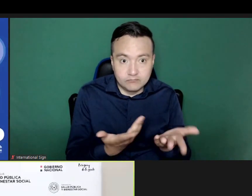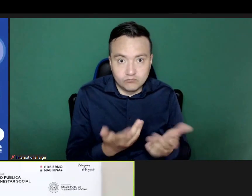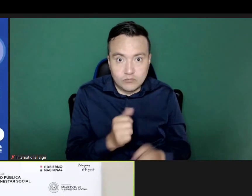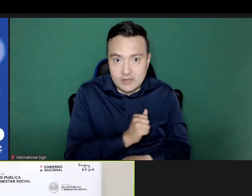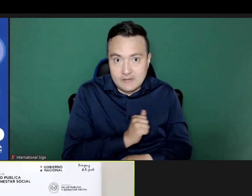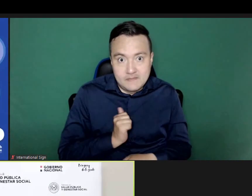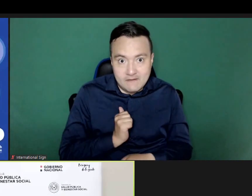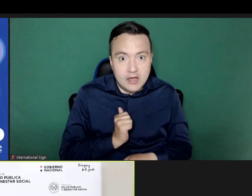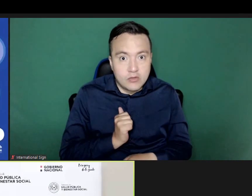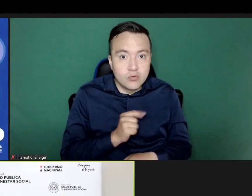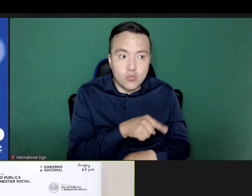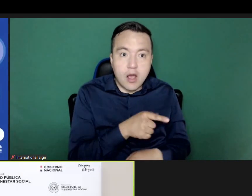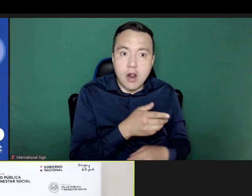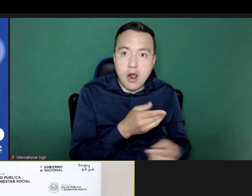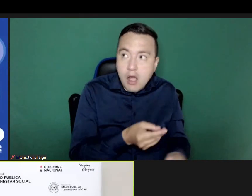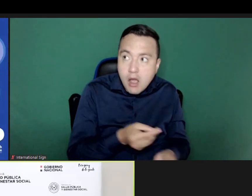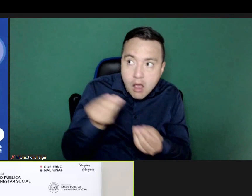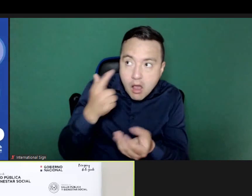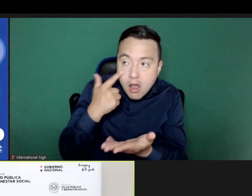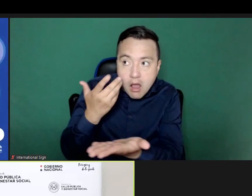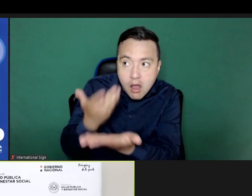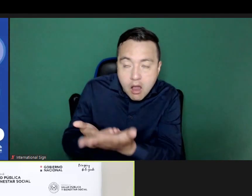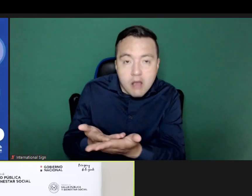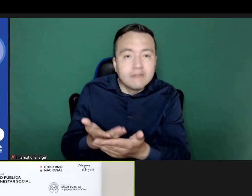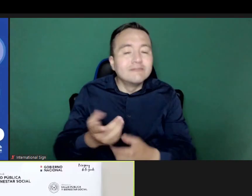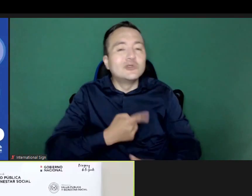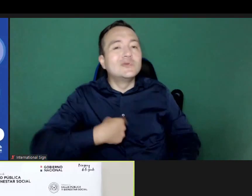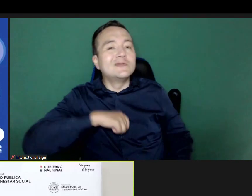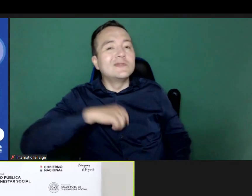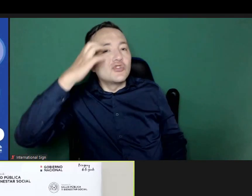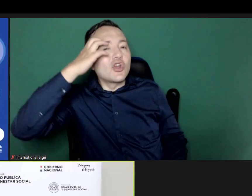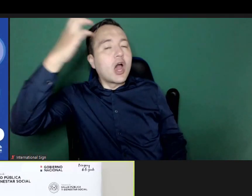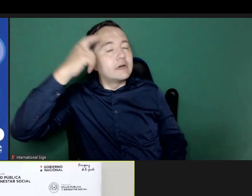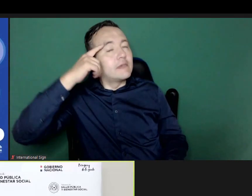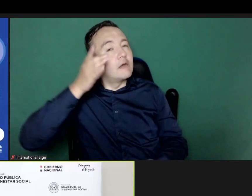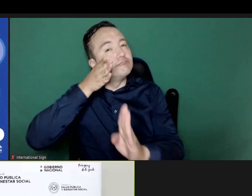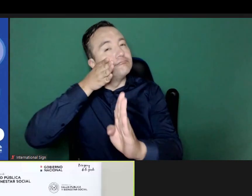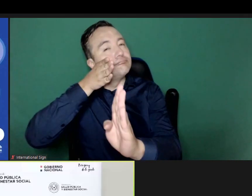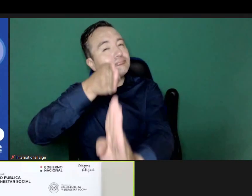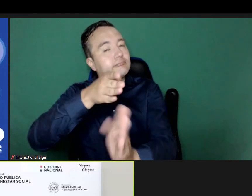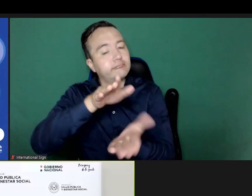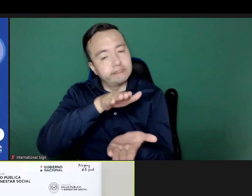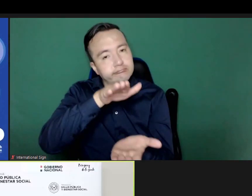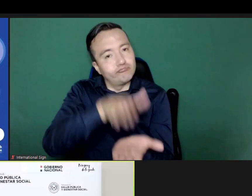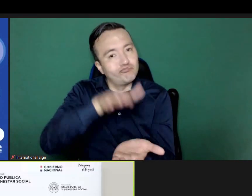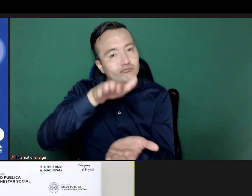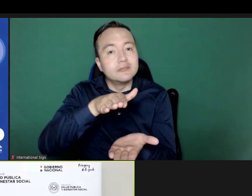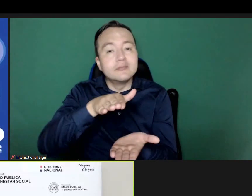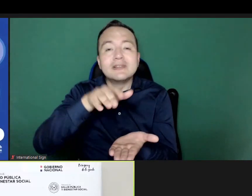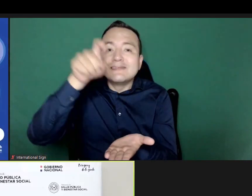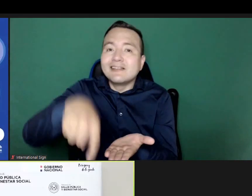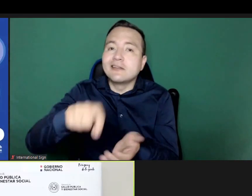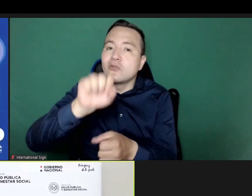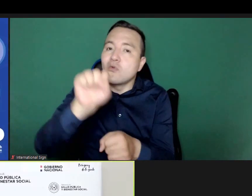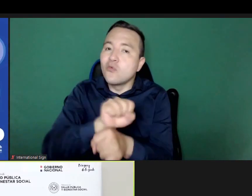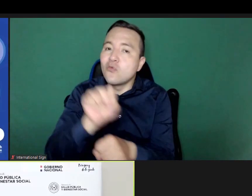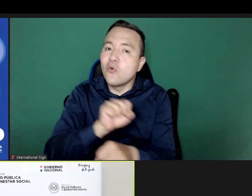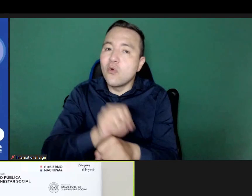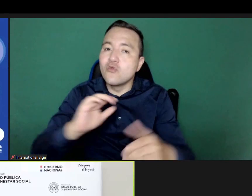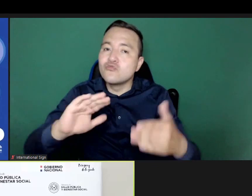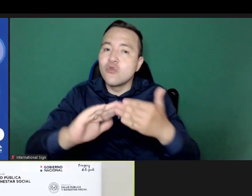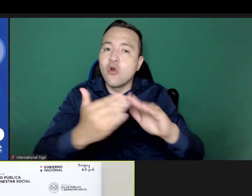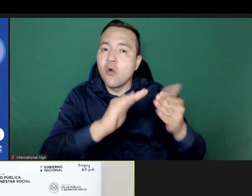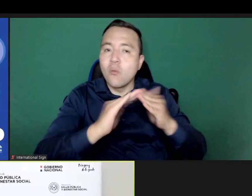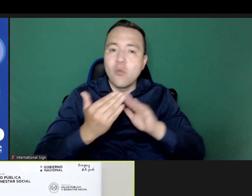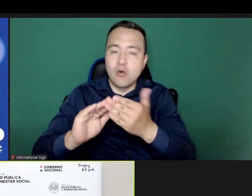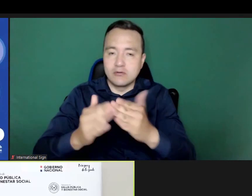nos ofrece, desde la visión que tenemos del sector público, ese lado del trabajo comunitario que queremos implementar. Porque no concebimos